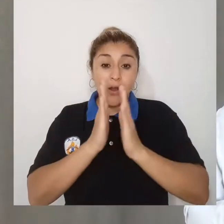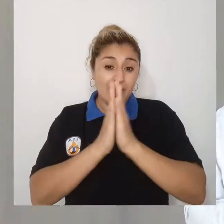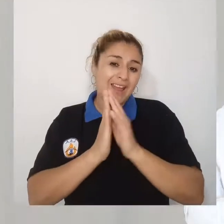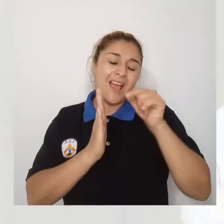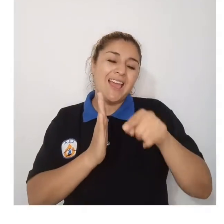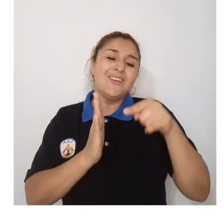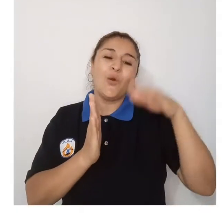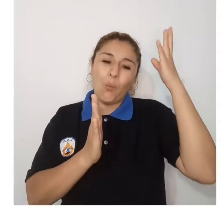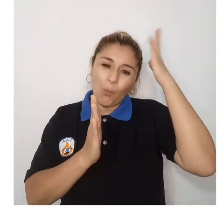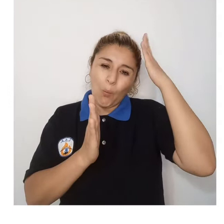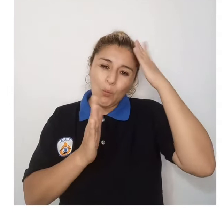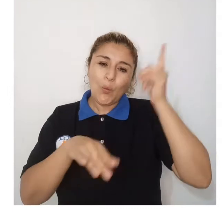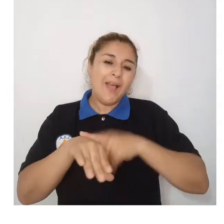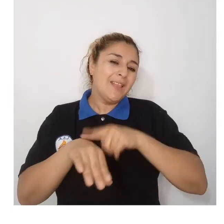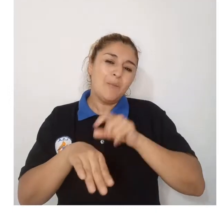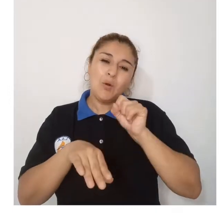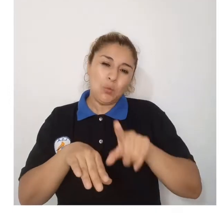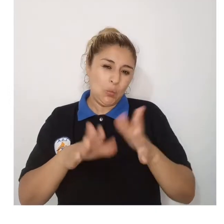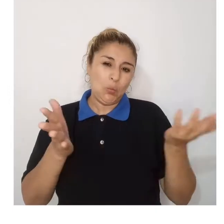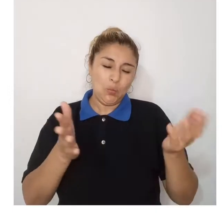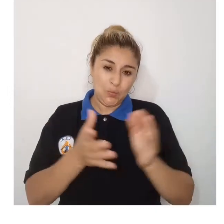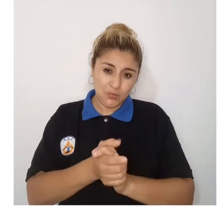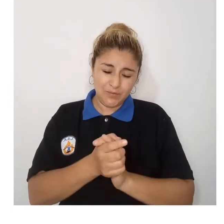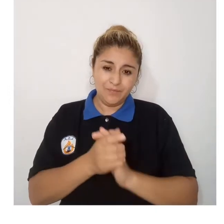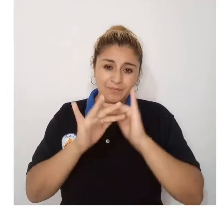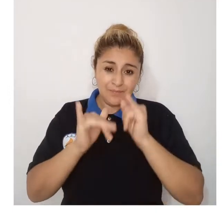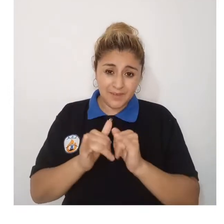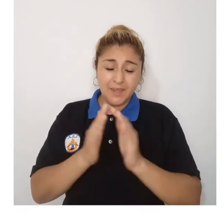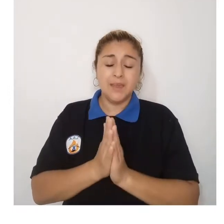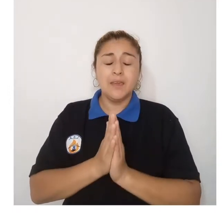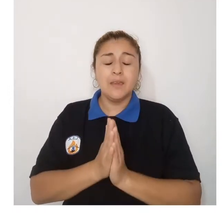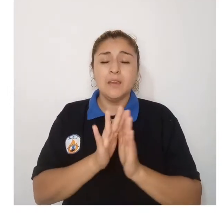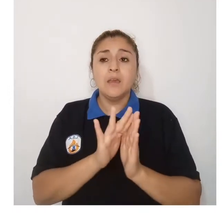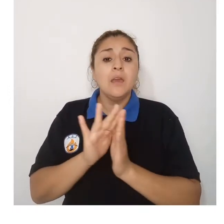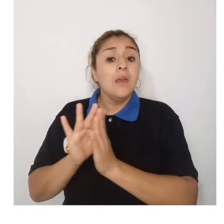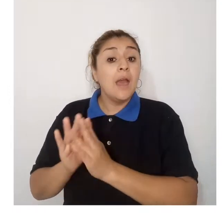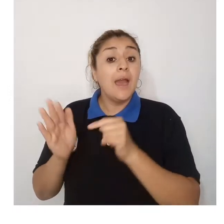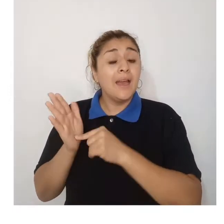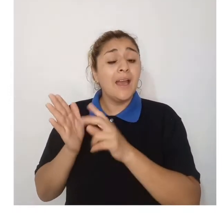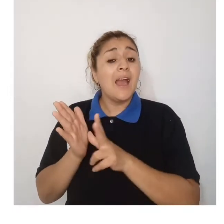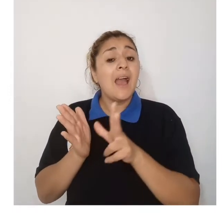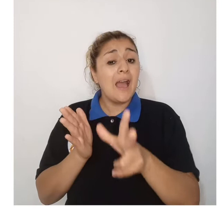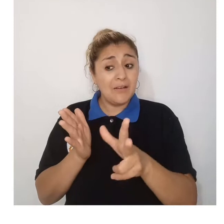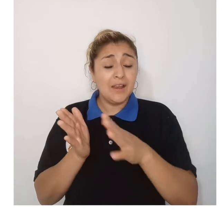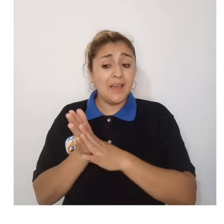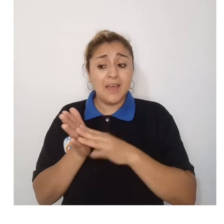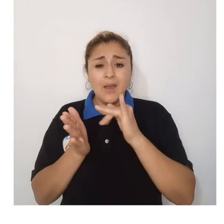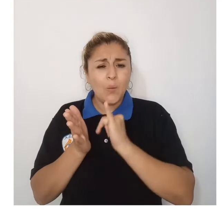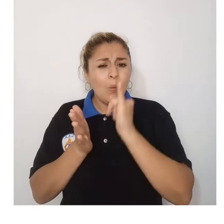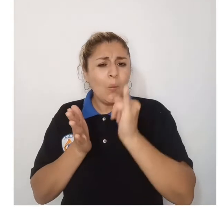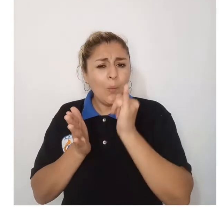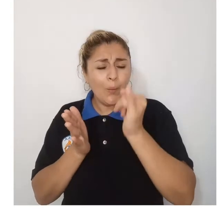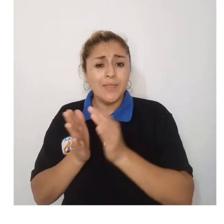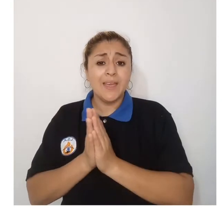si vamos más adelante a hechos 31 el próximo capítulo el primer versículo dice que pedro juan subían